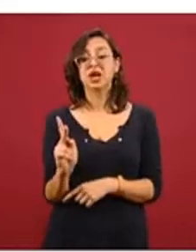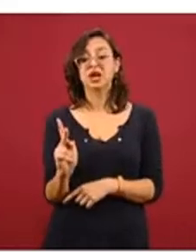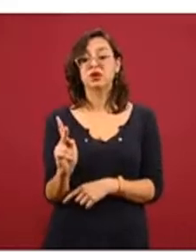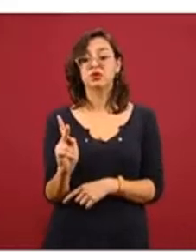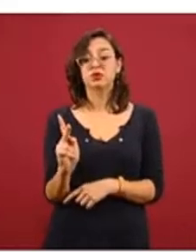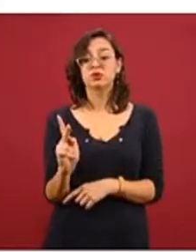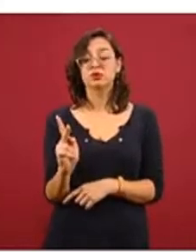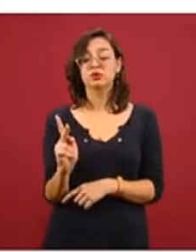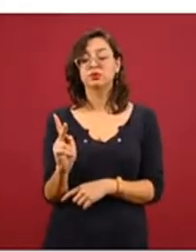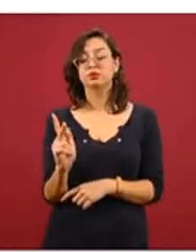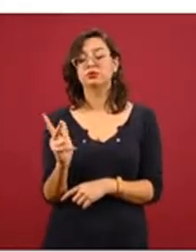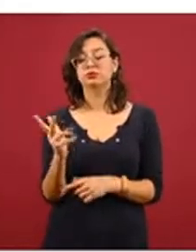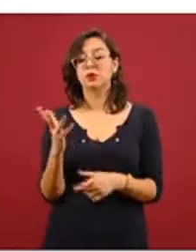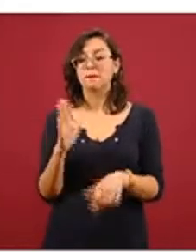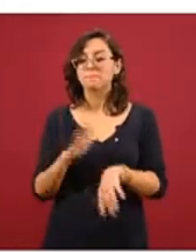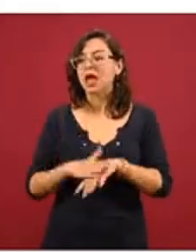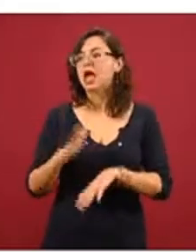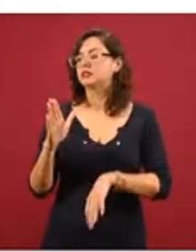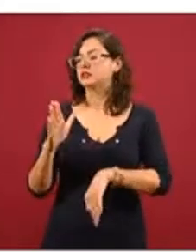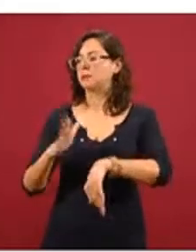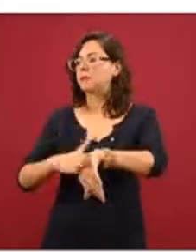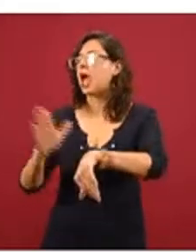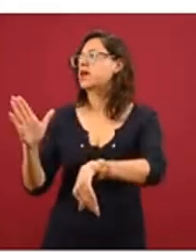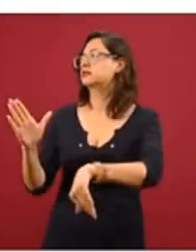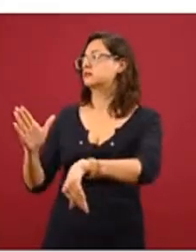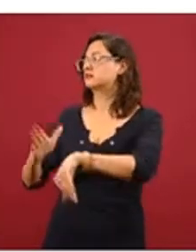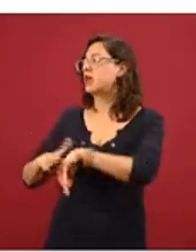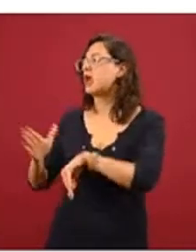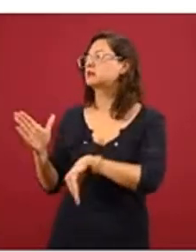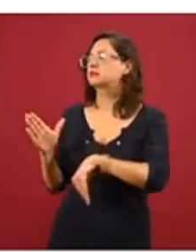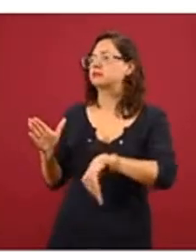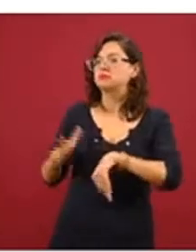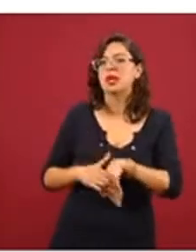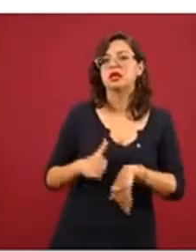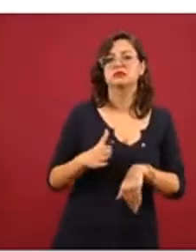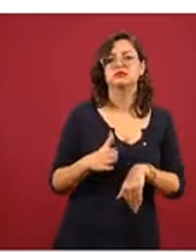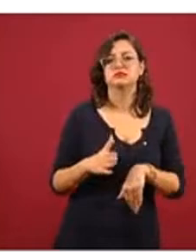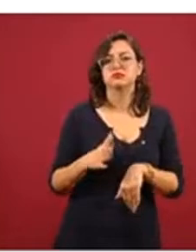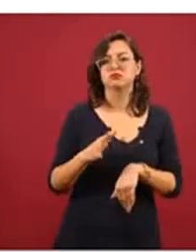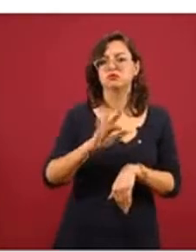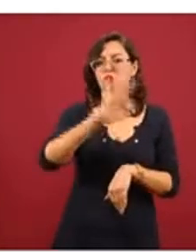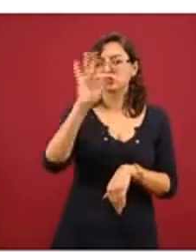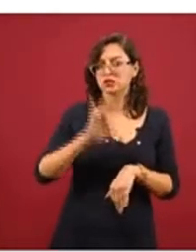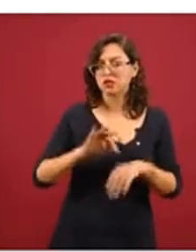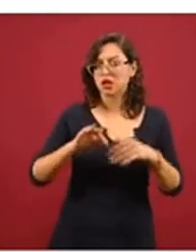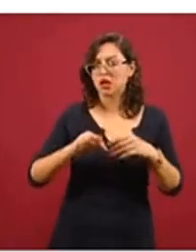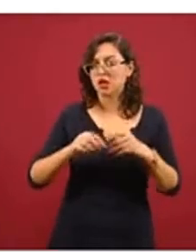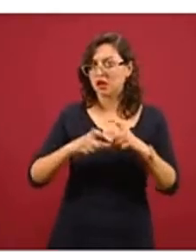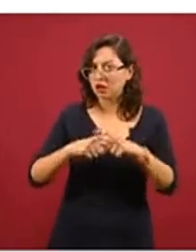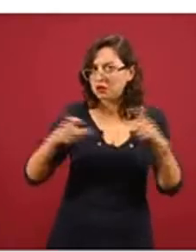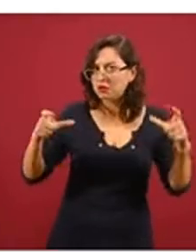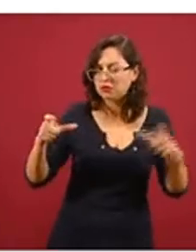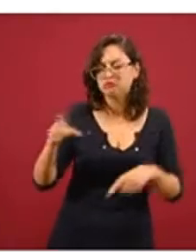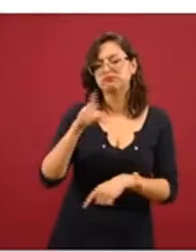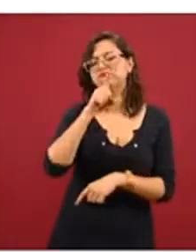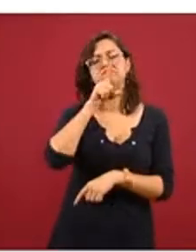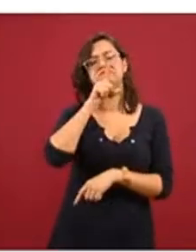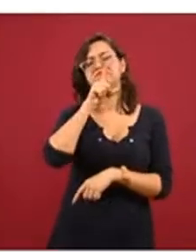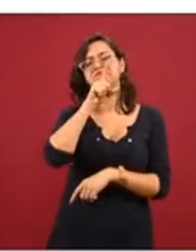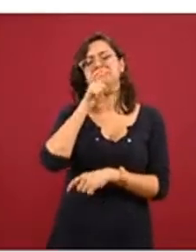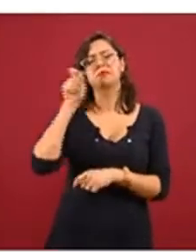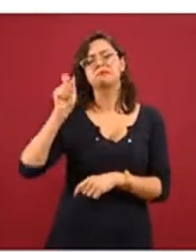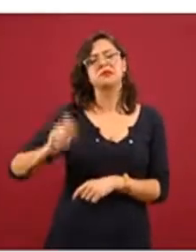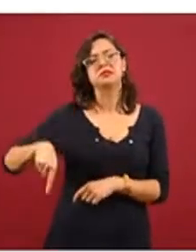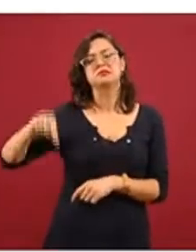se tome más y más pruebas incrementa el porcentaje de positividad. El porcentaje de positividad precisamente lo que nos